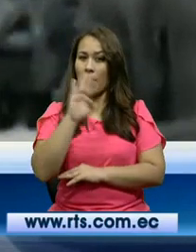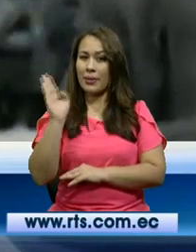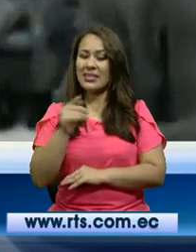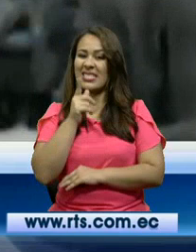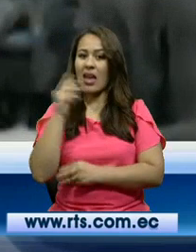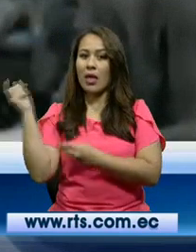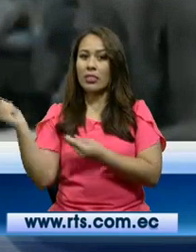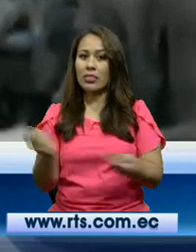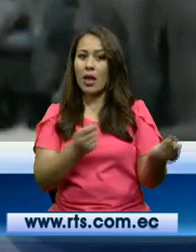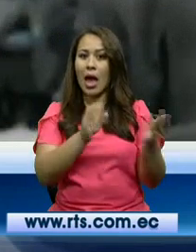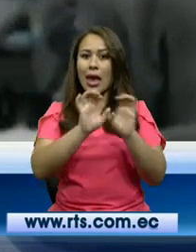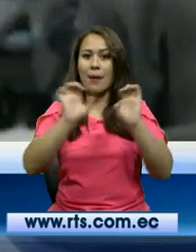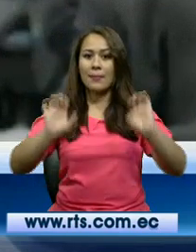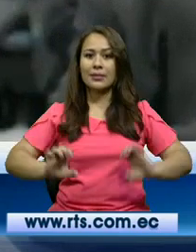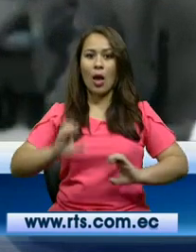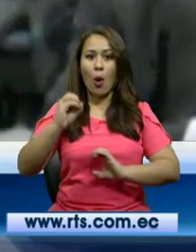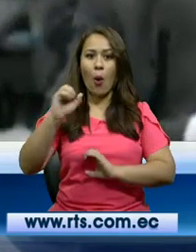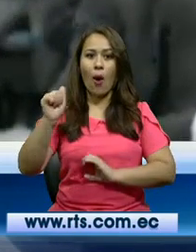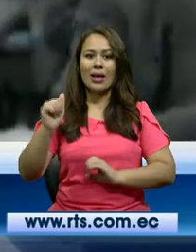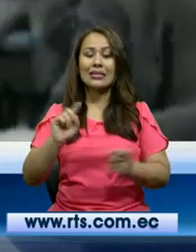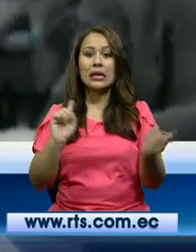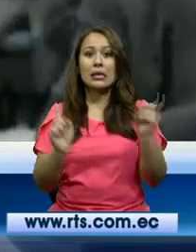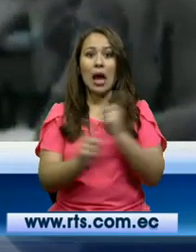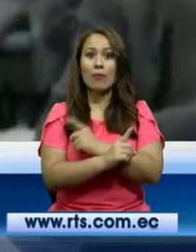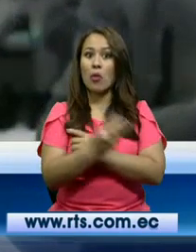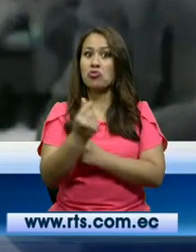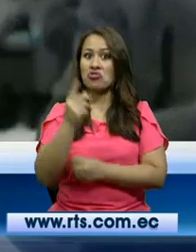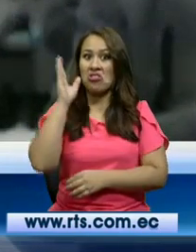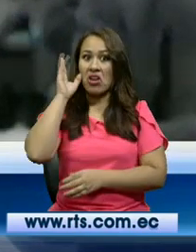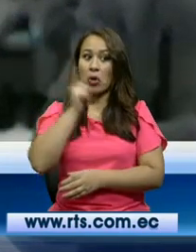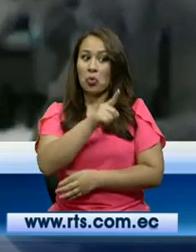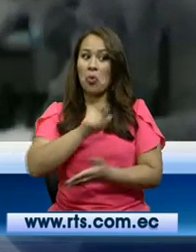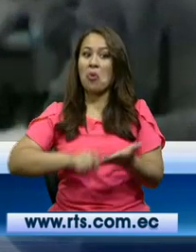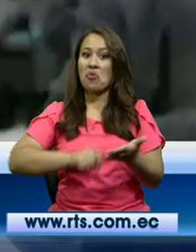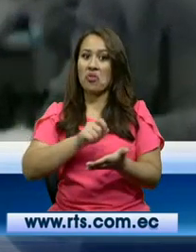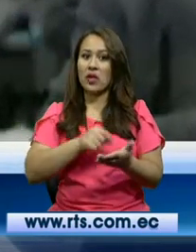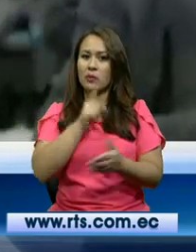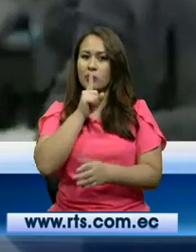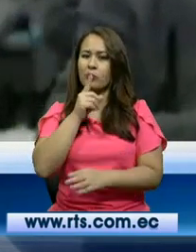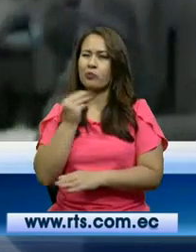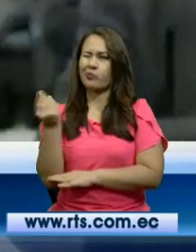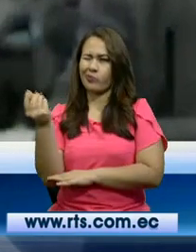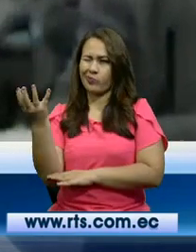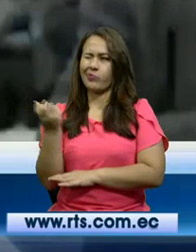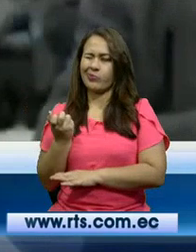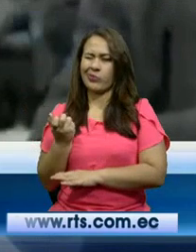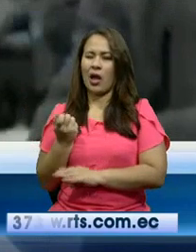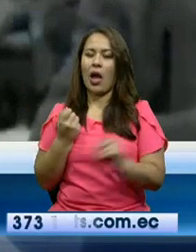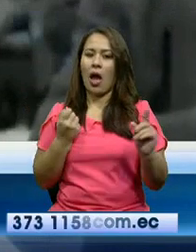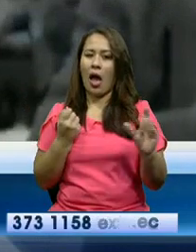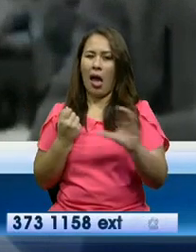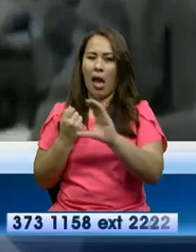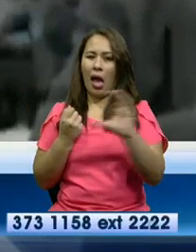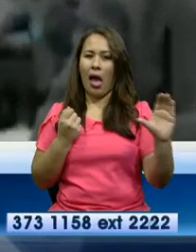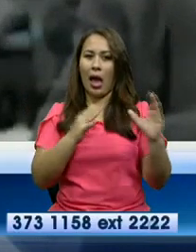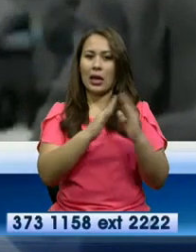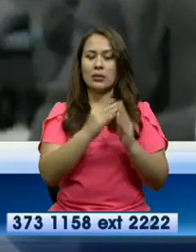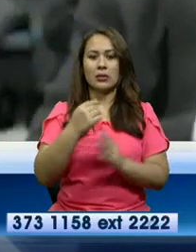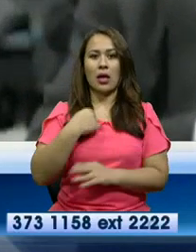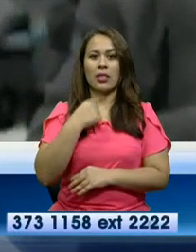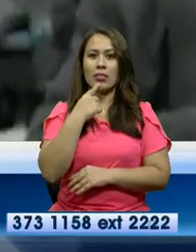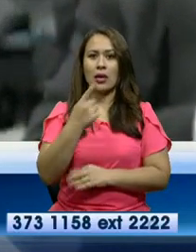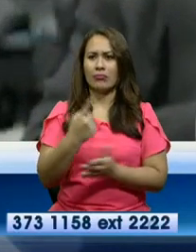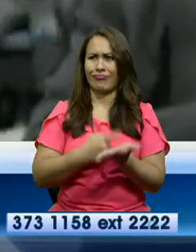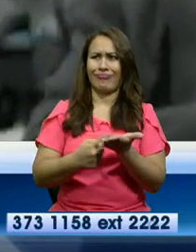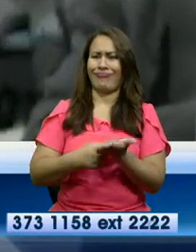la empresa OAS, a cambio de jugosos contratos con la petrolera estatal. Lula posteriormente lideró un mitin